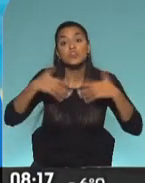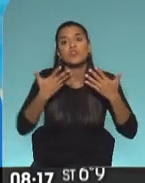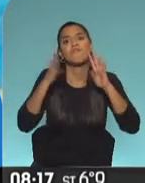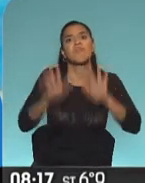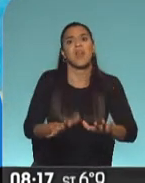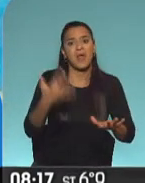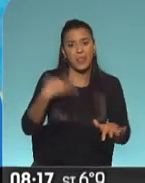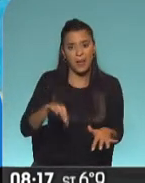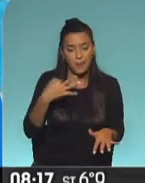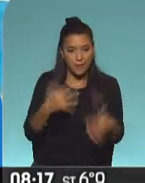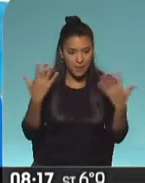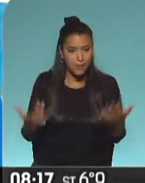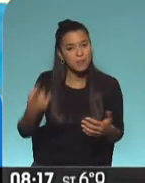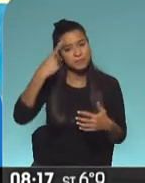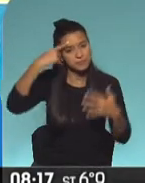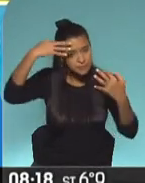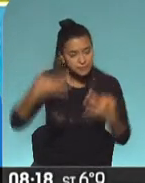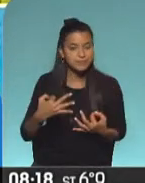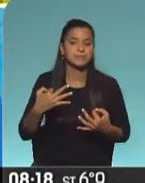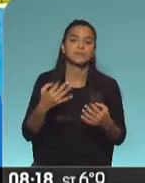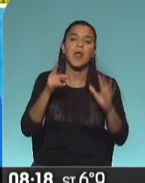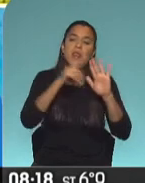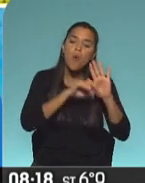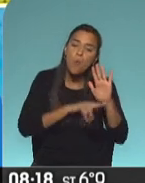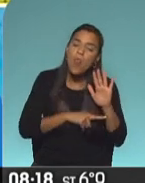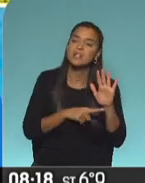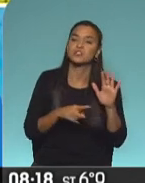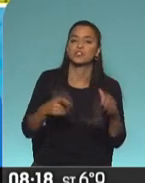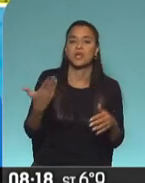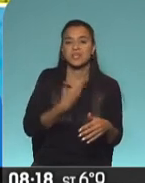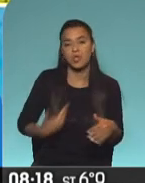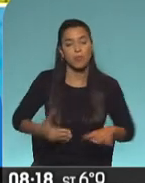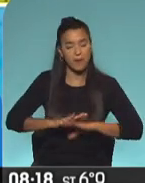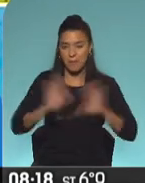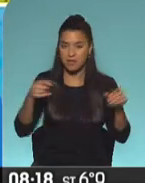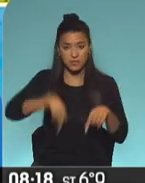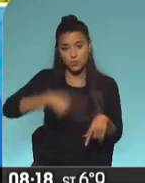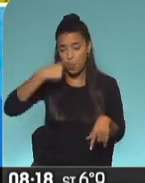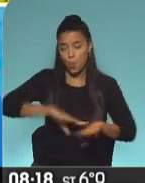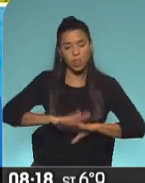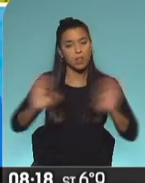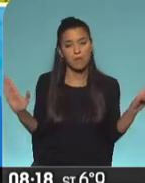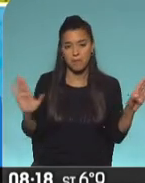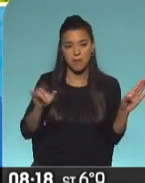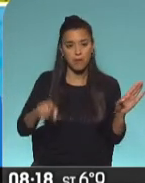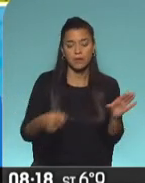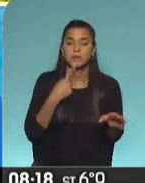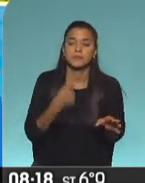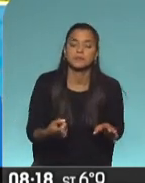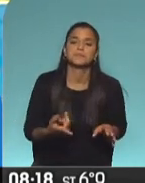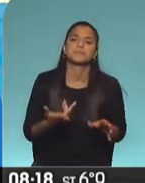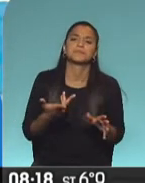frenarlo, y pensar en la regulación del Estado para que esto no vuelva a pasar. Sin duda la capacidad